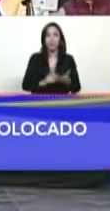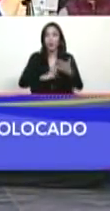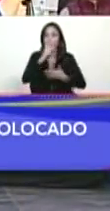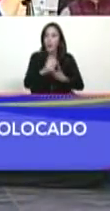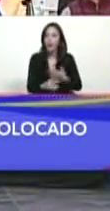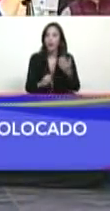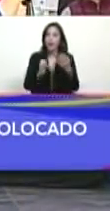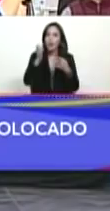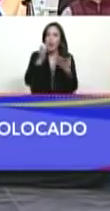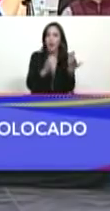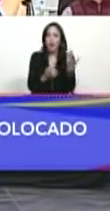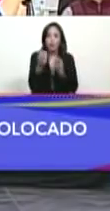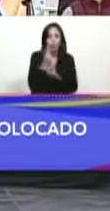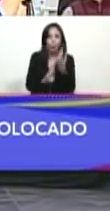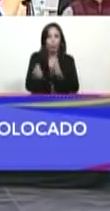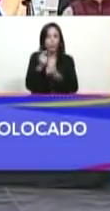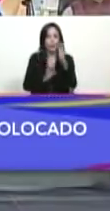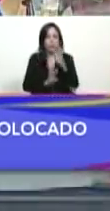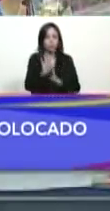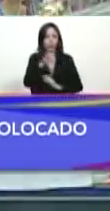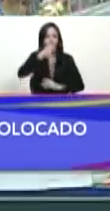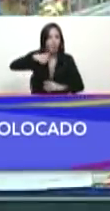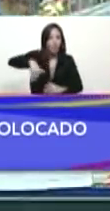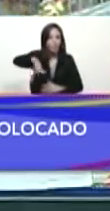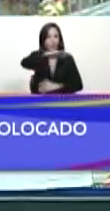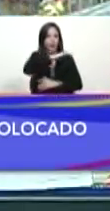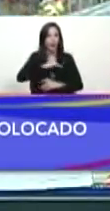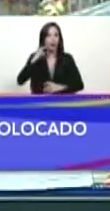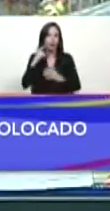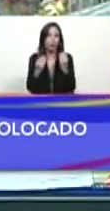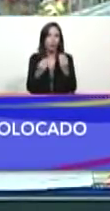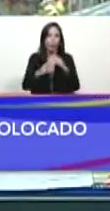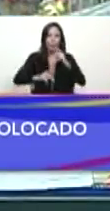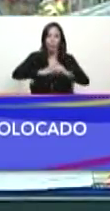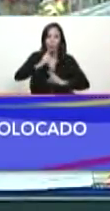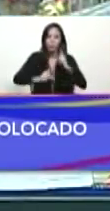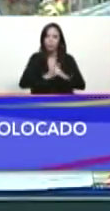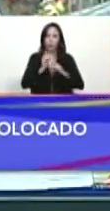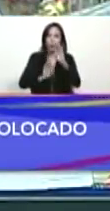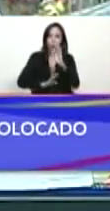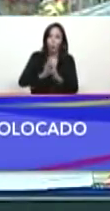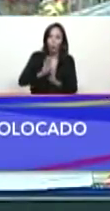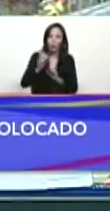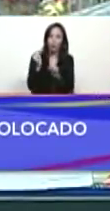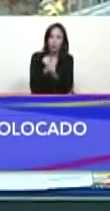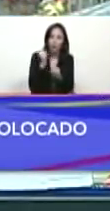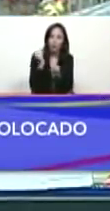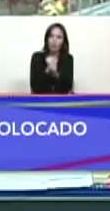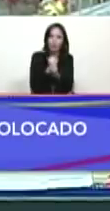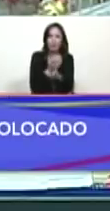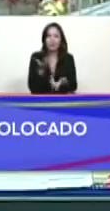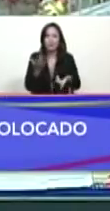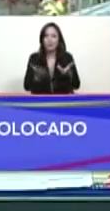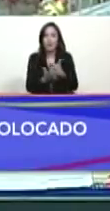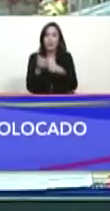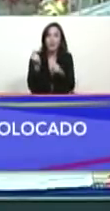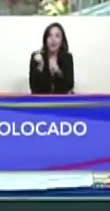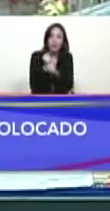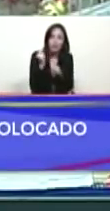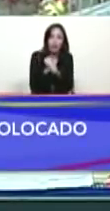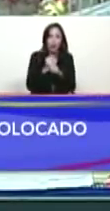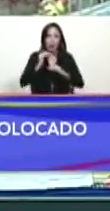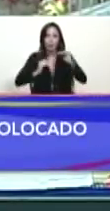económico, el desarrollo, el despliegue, la elevación de la producción, de la productividad, la estabilización de